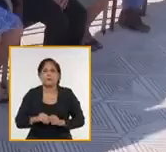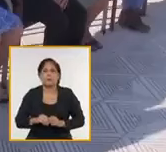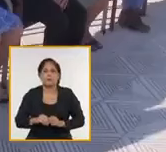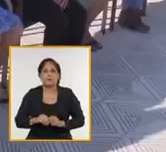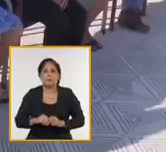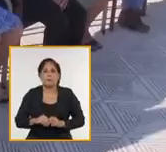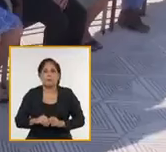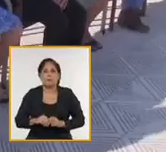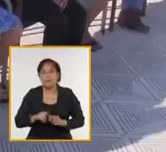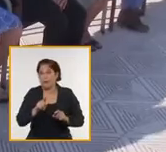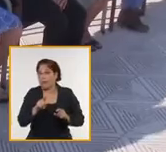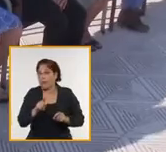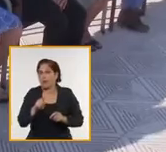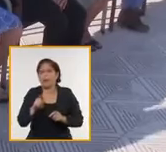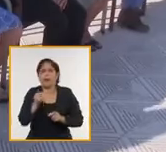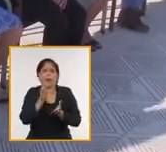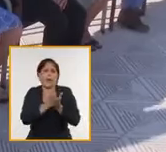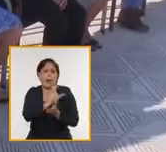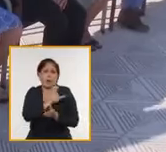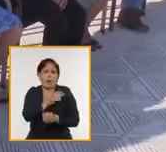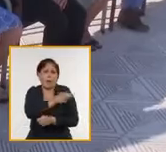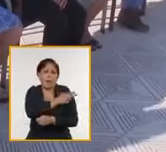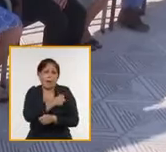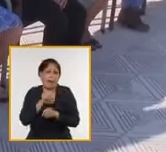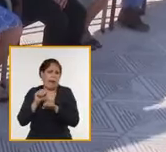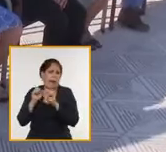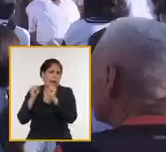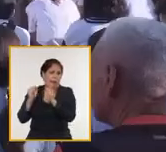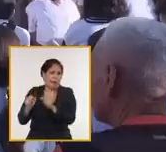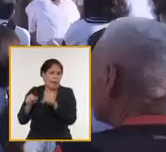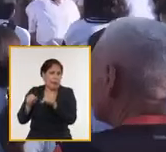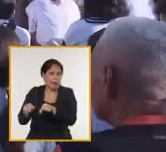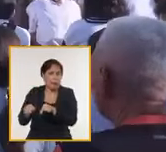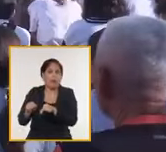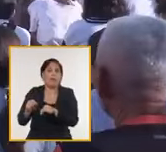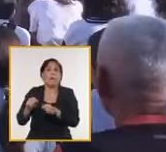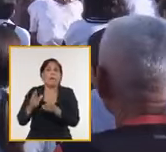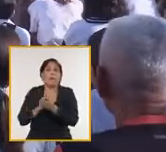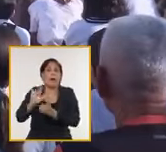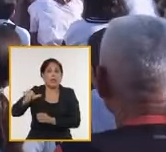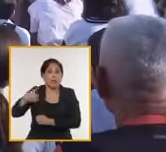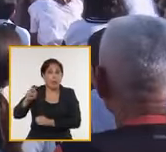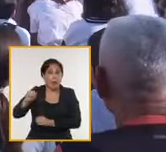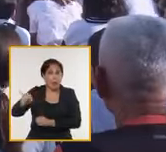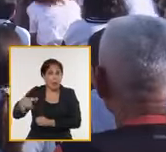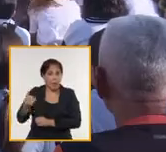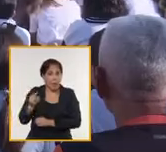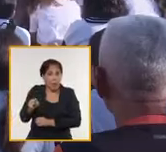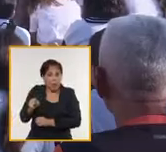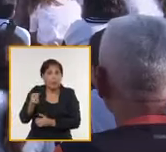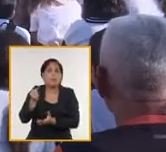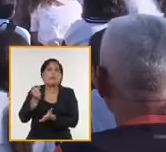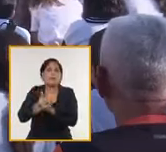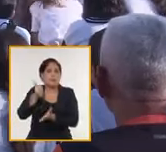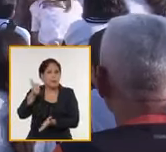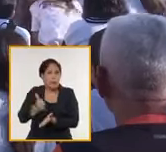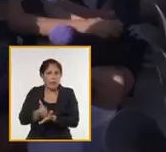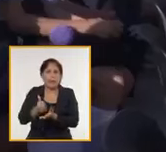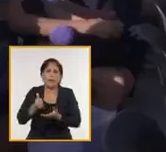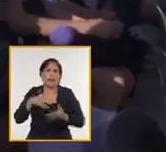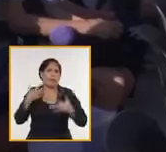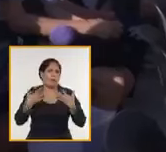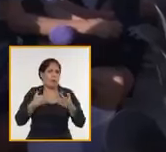2025-2026. El seminternado Eliezer Botello del municipio de Majibacoa fue la sede provincial de la Fiesta del